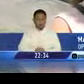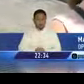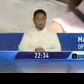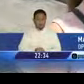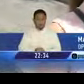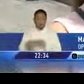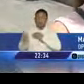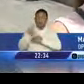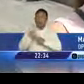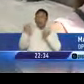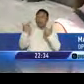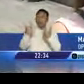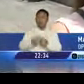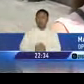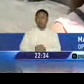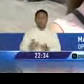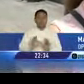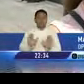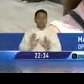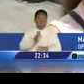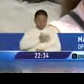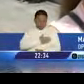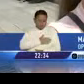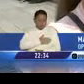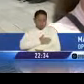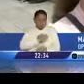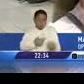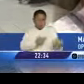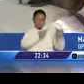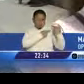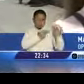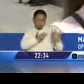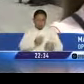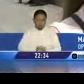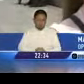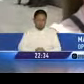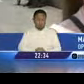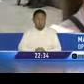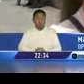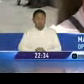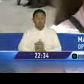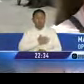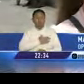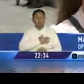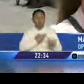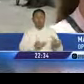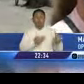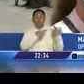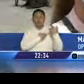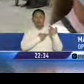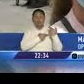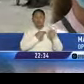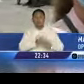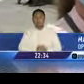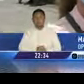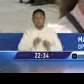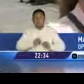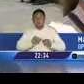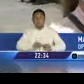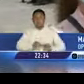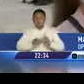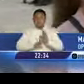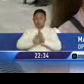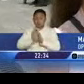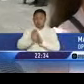necesidad de que en todos los lugares le estén pidiendo los carnetes y todo. Es responsabilidad propia de cada uno de nosotros para seguir